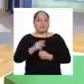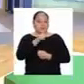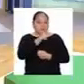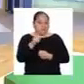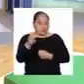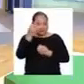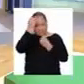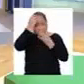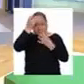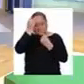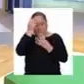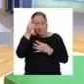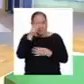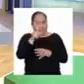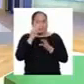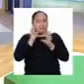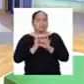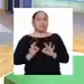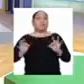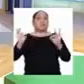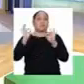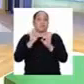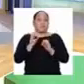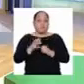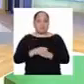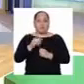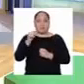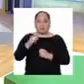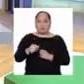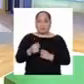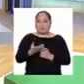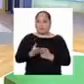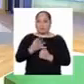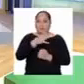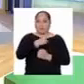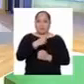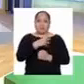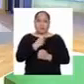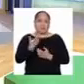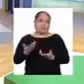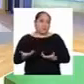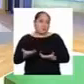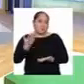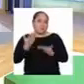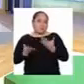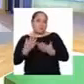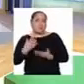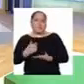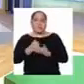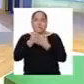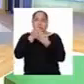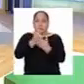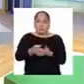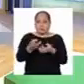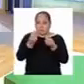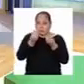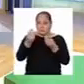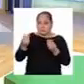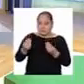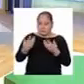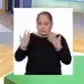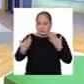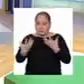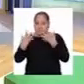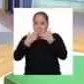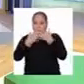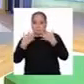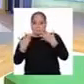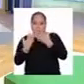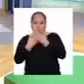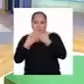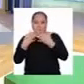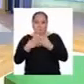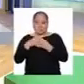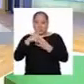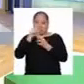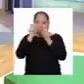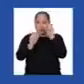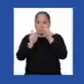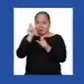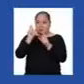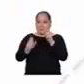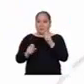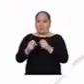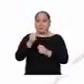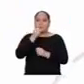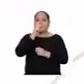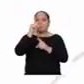Estos datos son muy importantes. El factor edad podría influir mucho en la relación de los encuestados con el quechua.